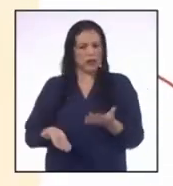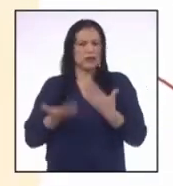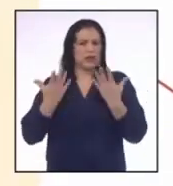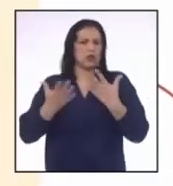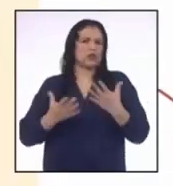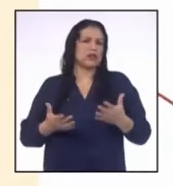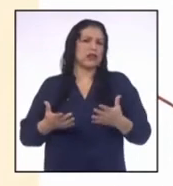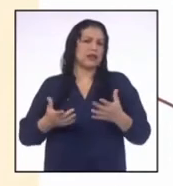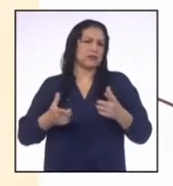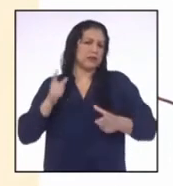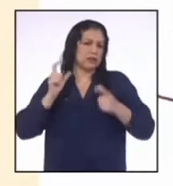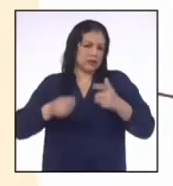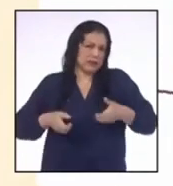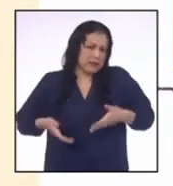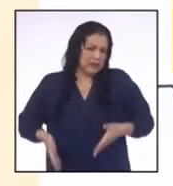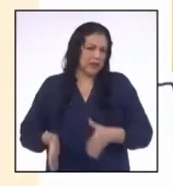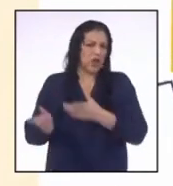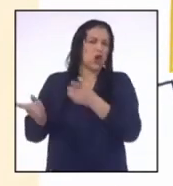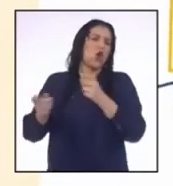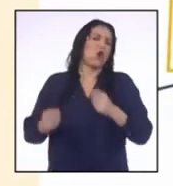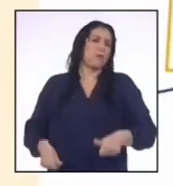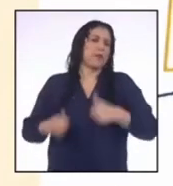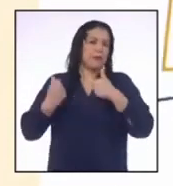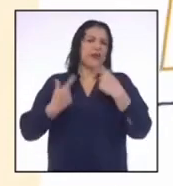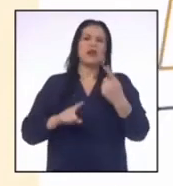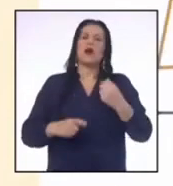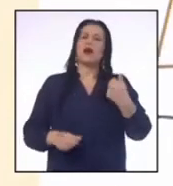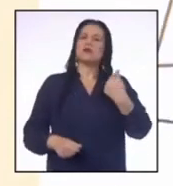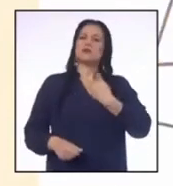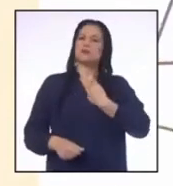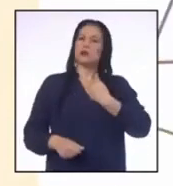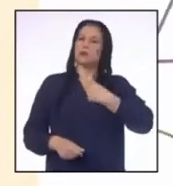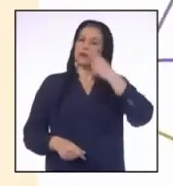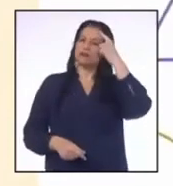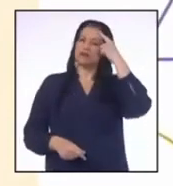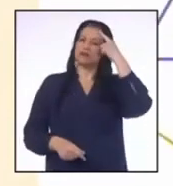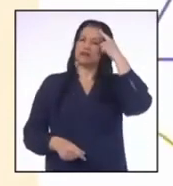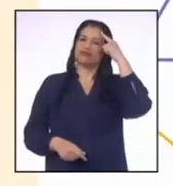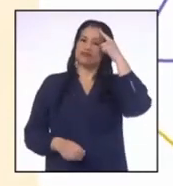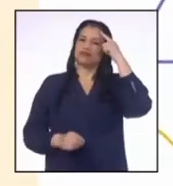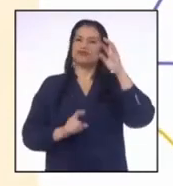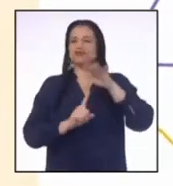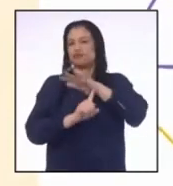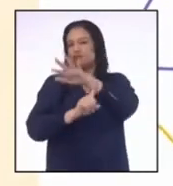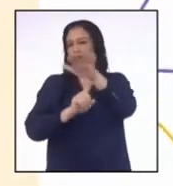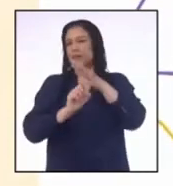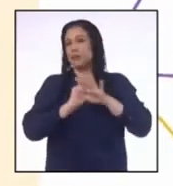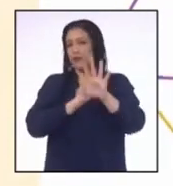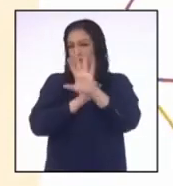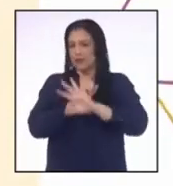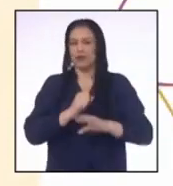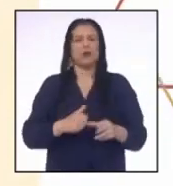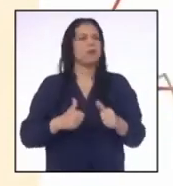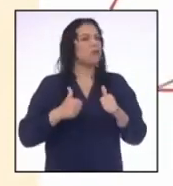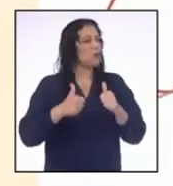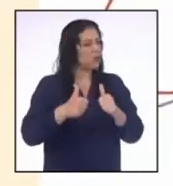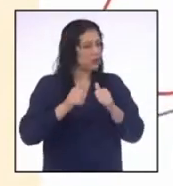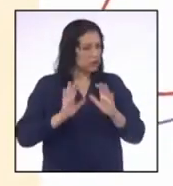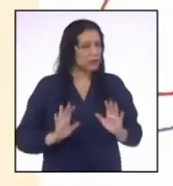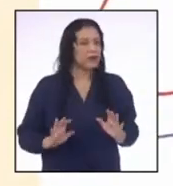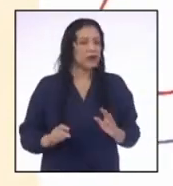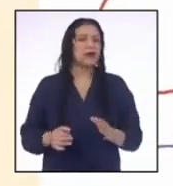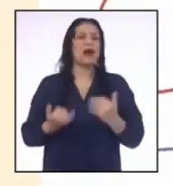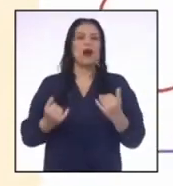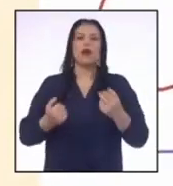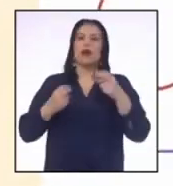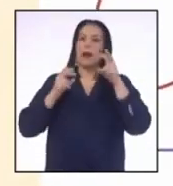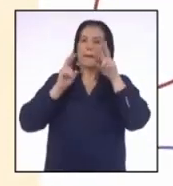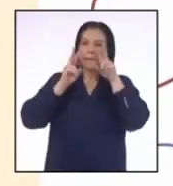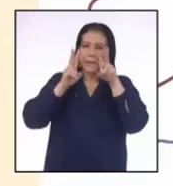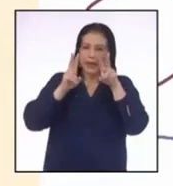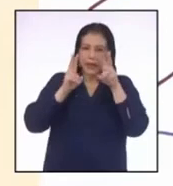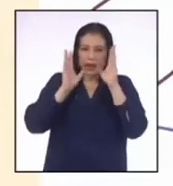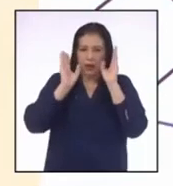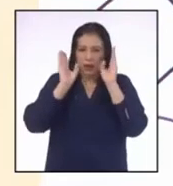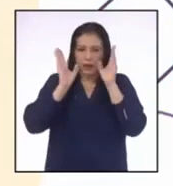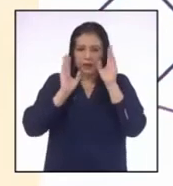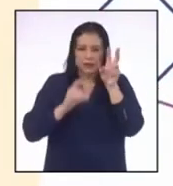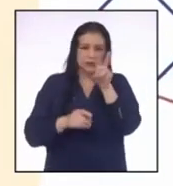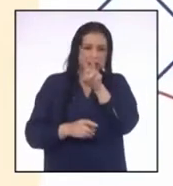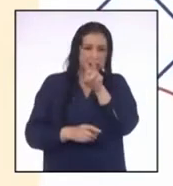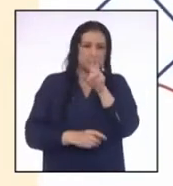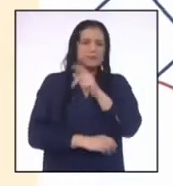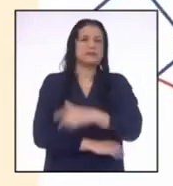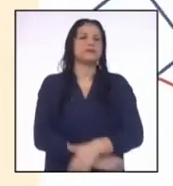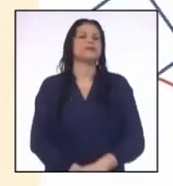de las personas, sino a su conciencia ambiental. Mucho mejor. Ahora observa con atención